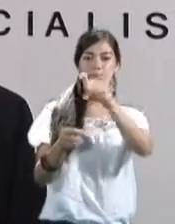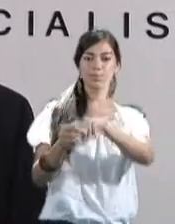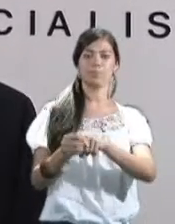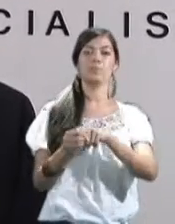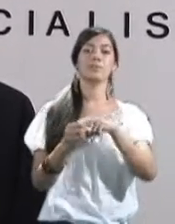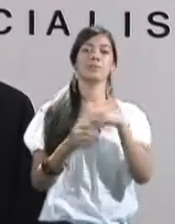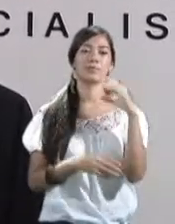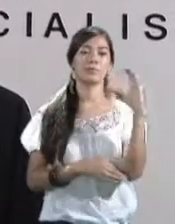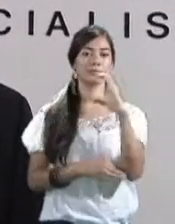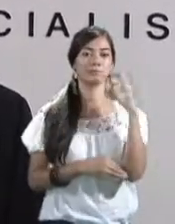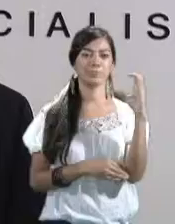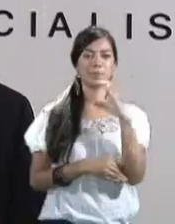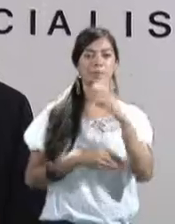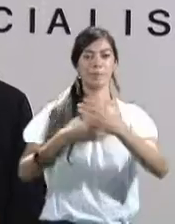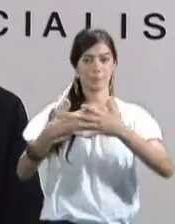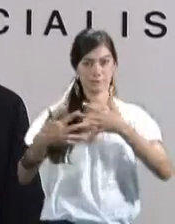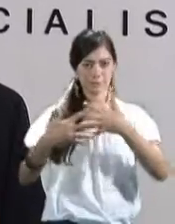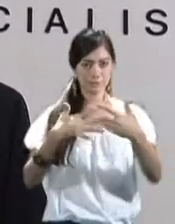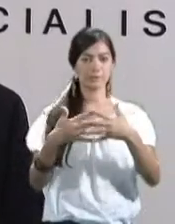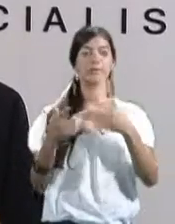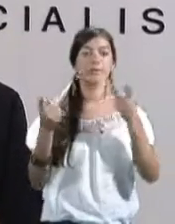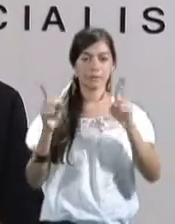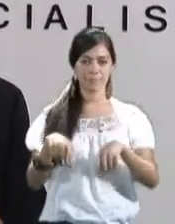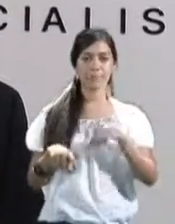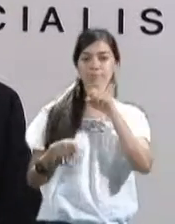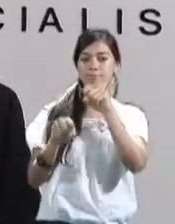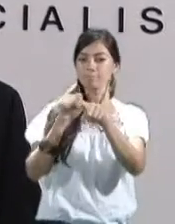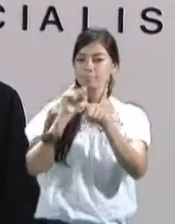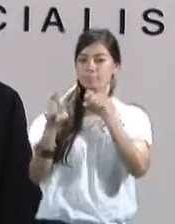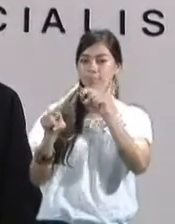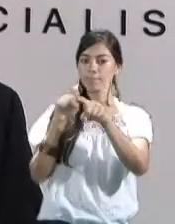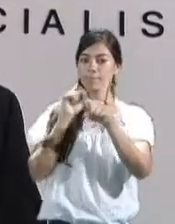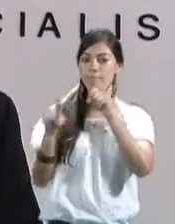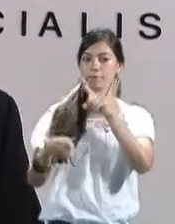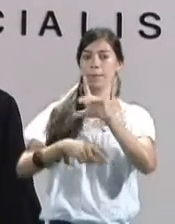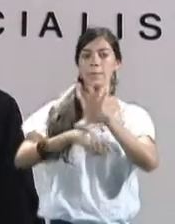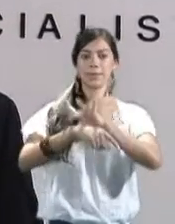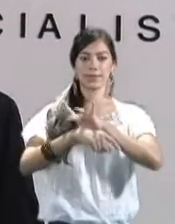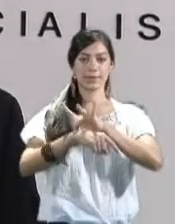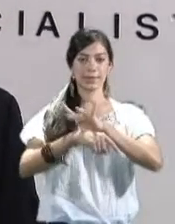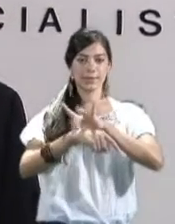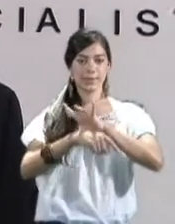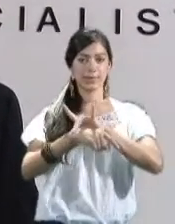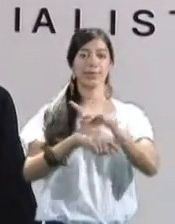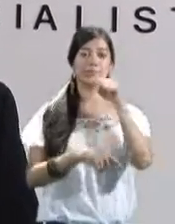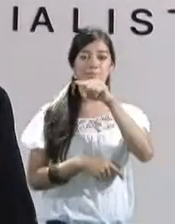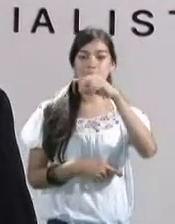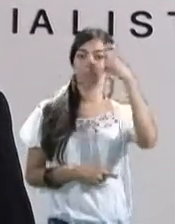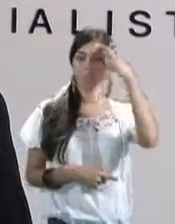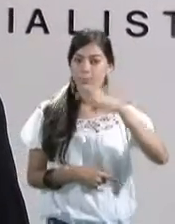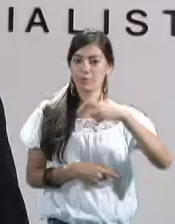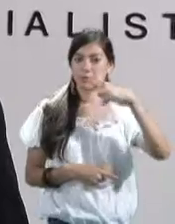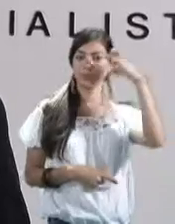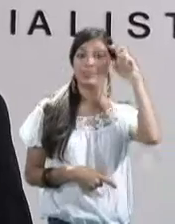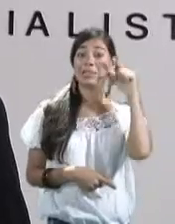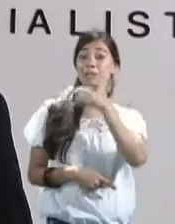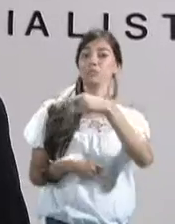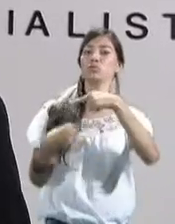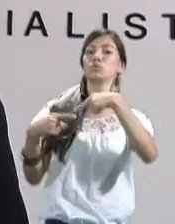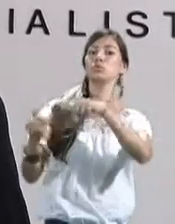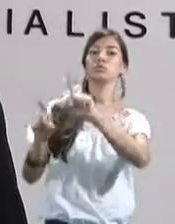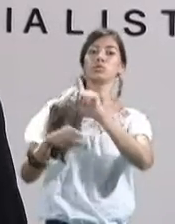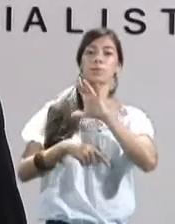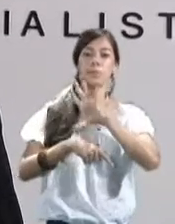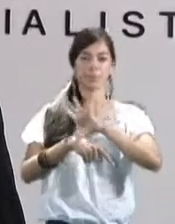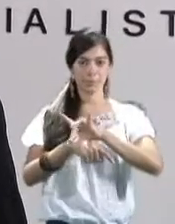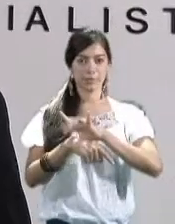Colombia, a través de entrevistas con doctores y odontólogos. Hemos encontrado que Sanabria Matiz cumple